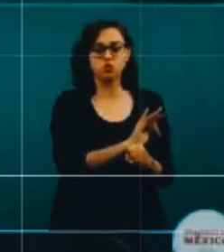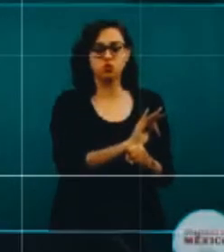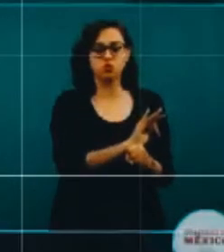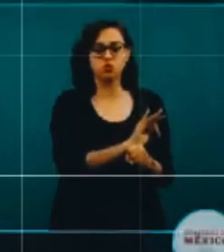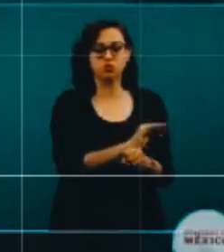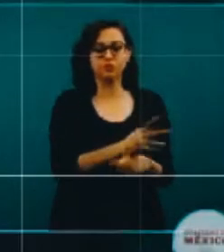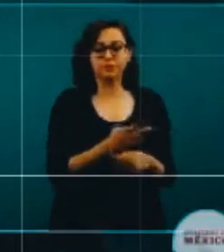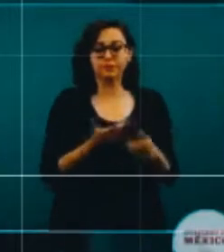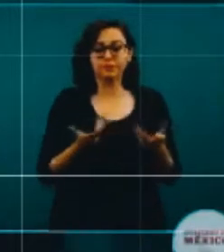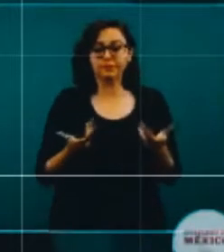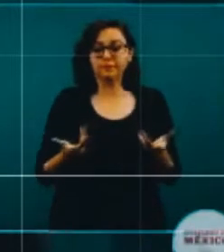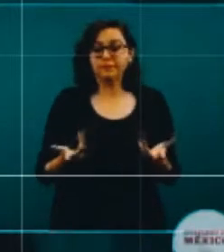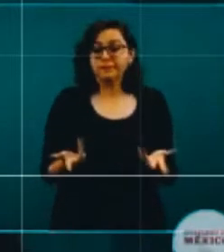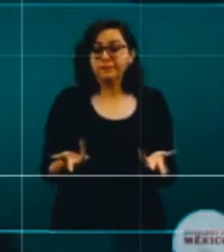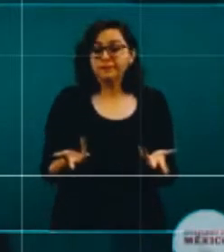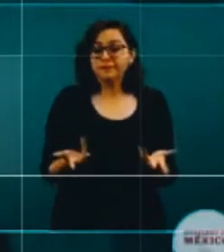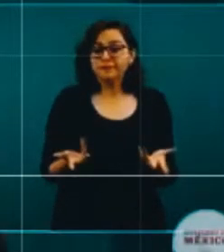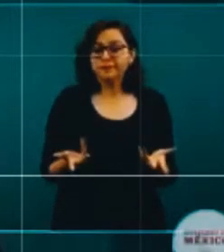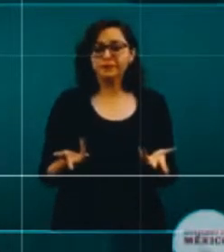Entonces,